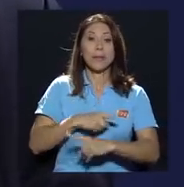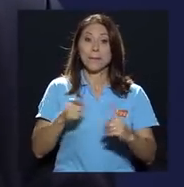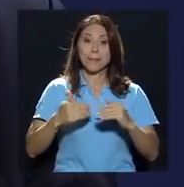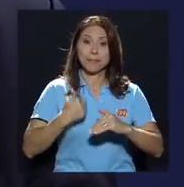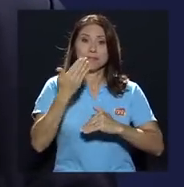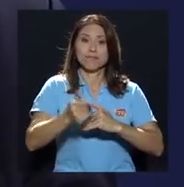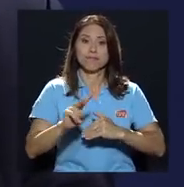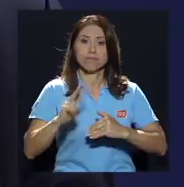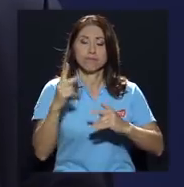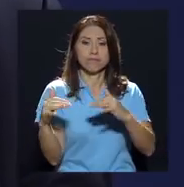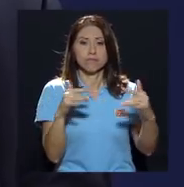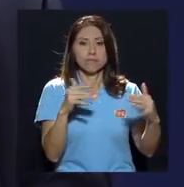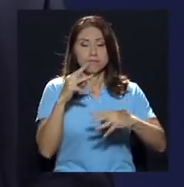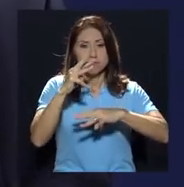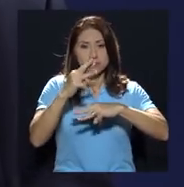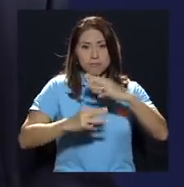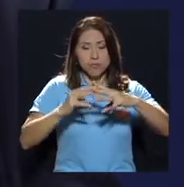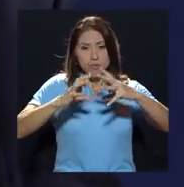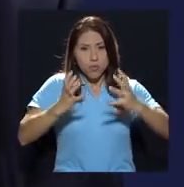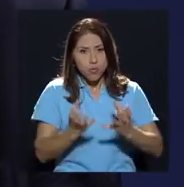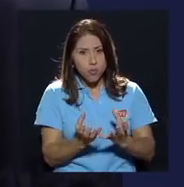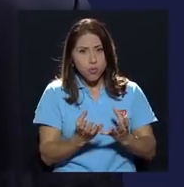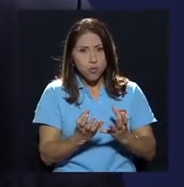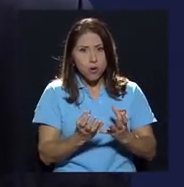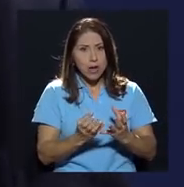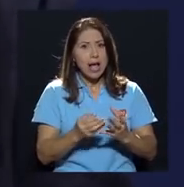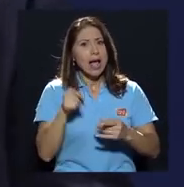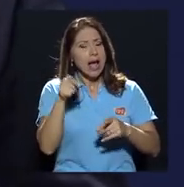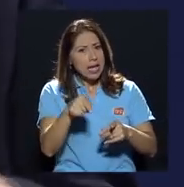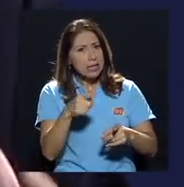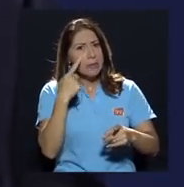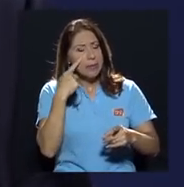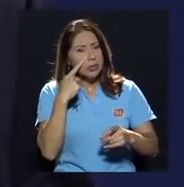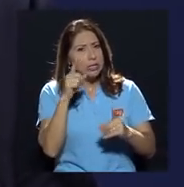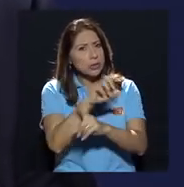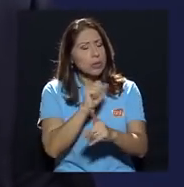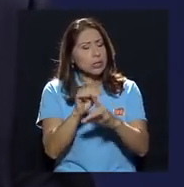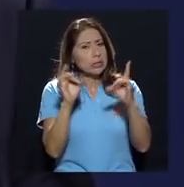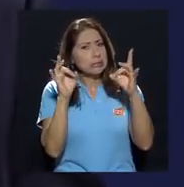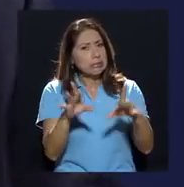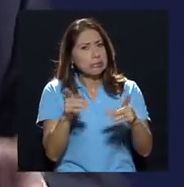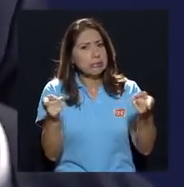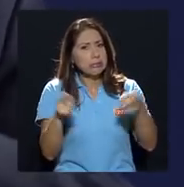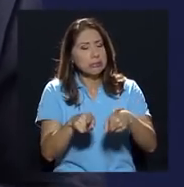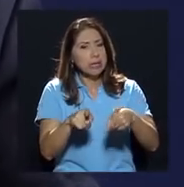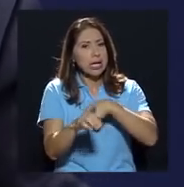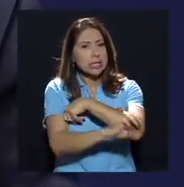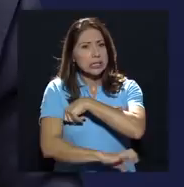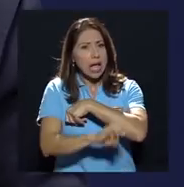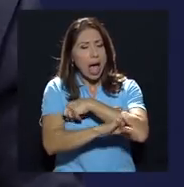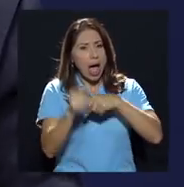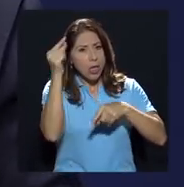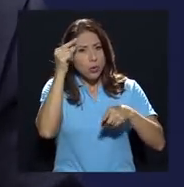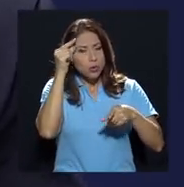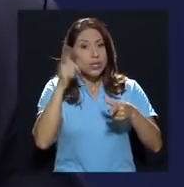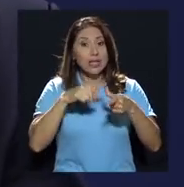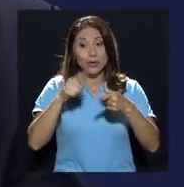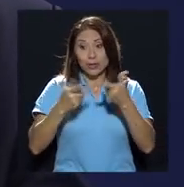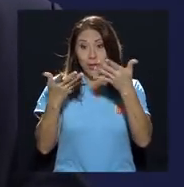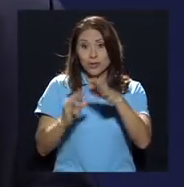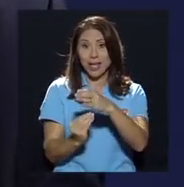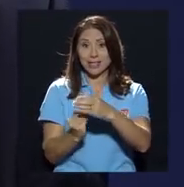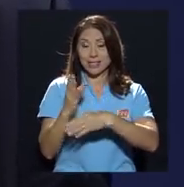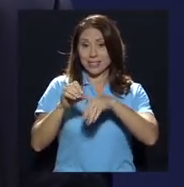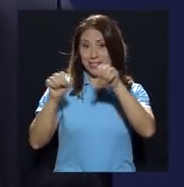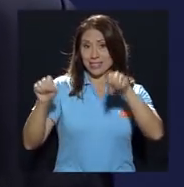la segunda guerra mundial los estables los errores que sucede al crearse el sistema